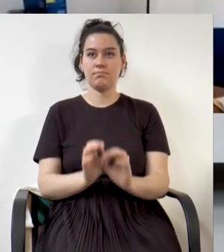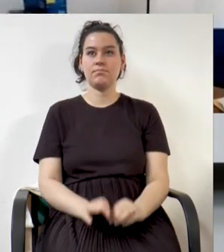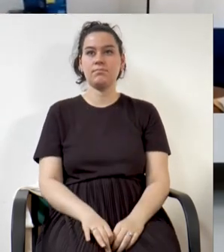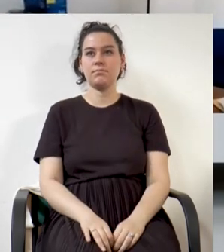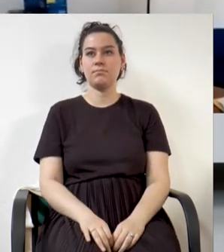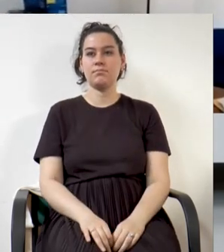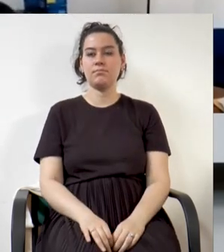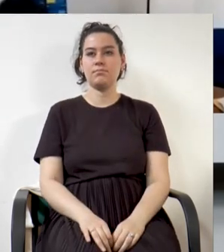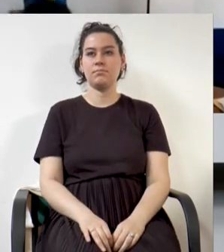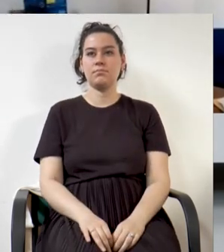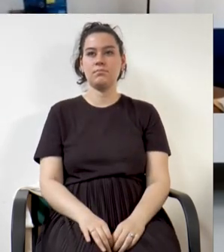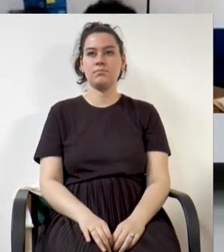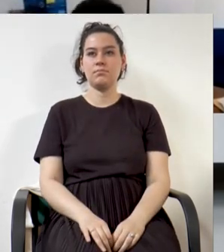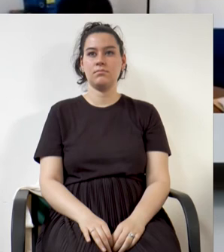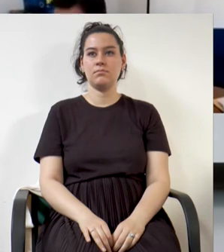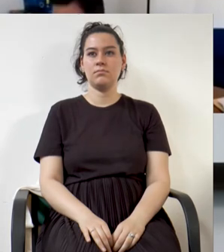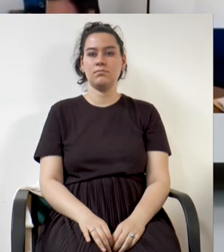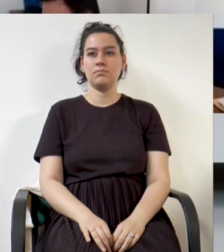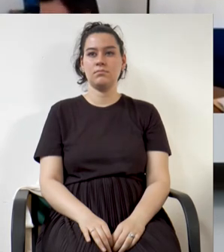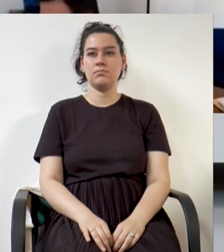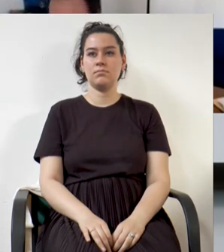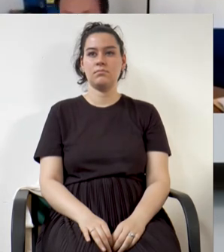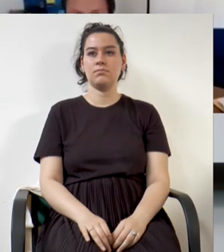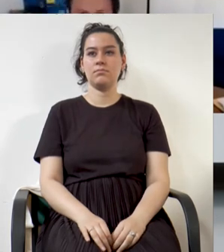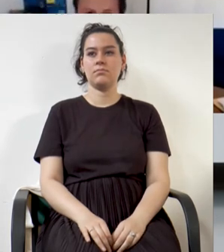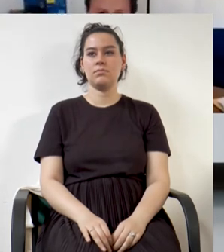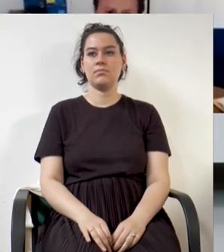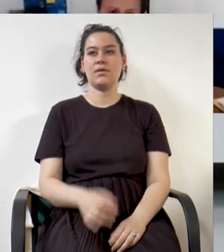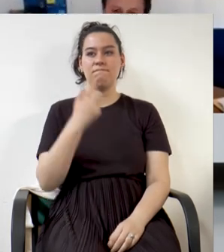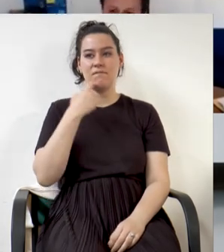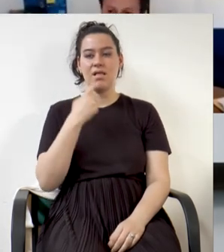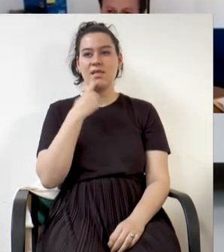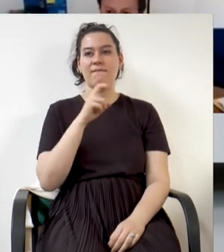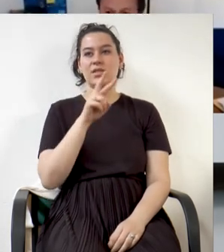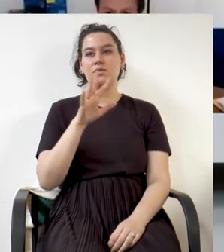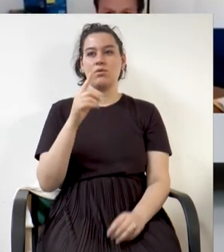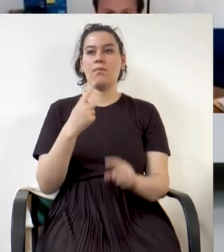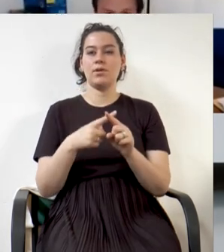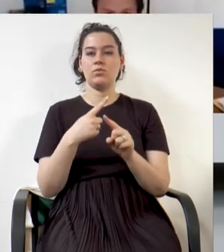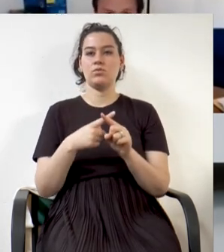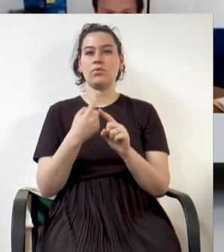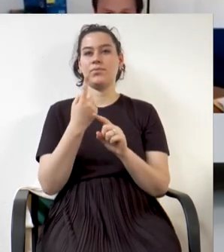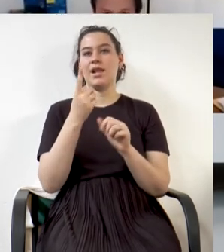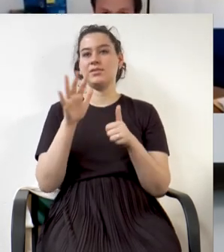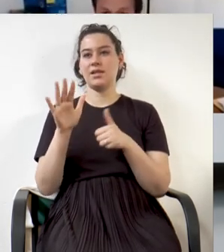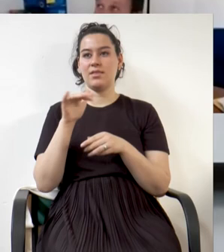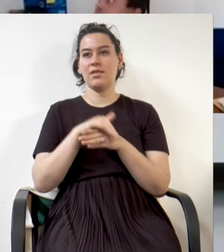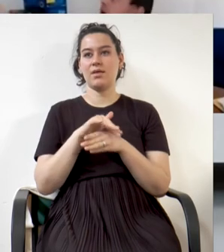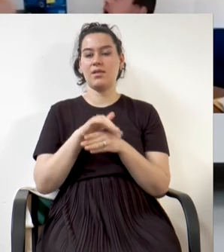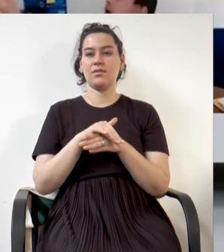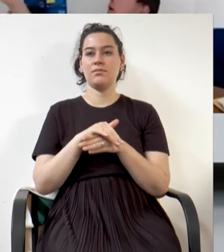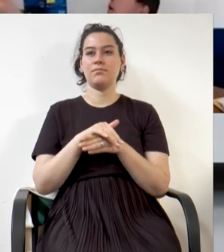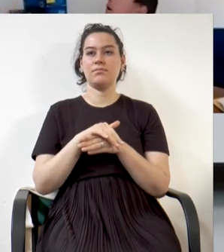Y maestro, ¿cómo no cortar? Porque estamos bien a 25 minutos de las 18. No sé, pero ¿cómo